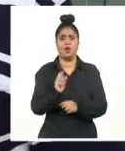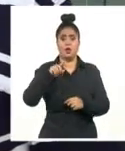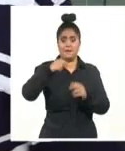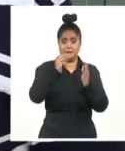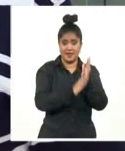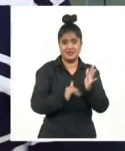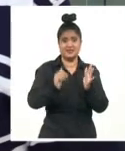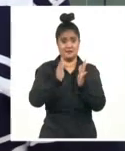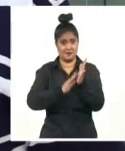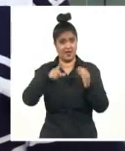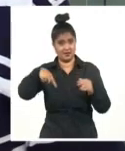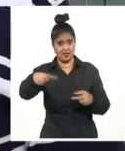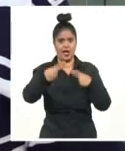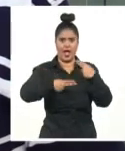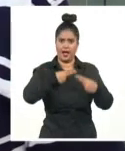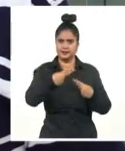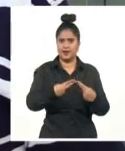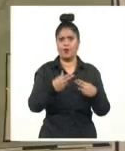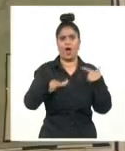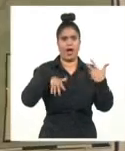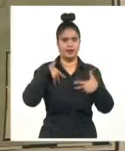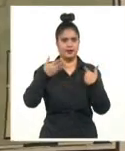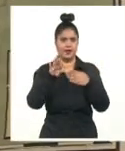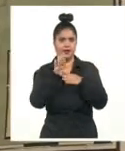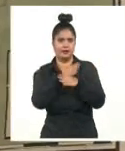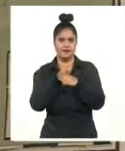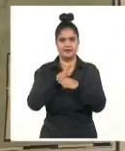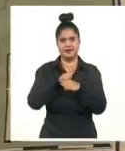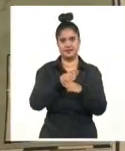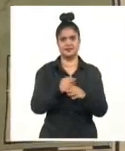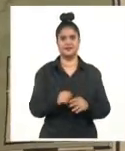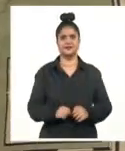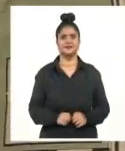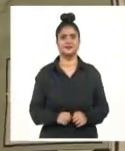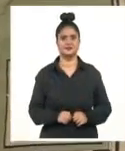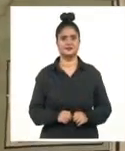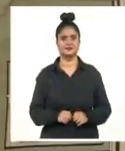actividades y se mantiene vivo el espíritu canario.